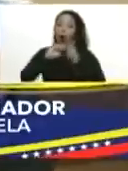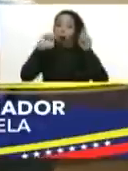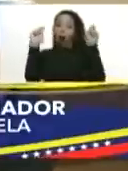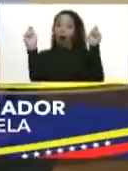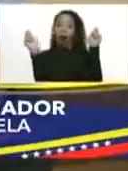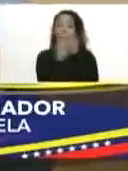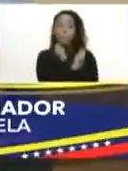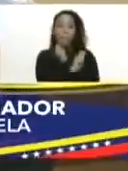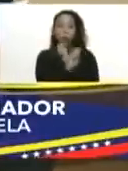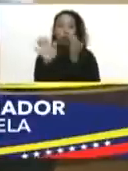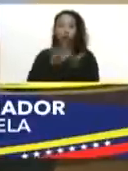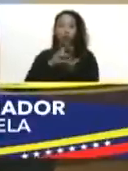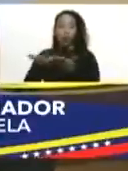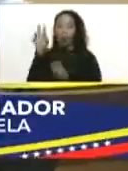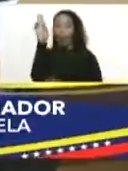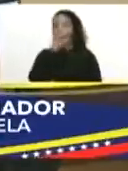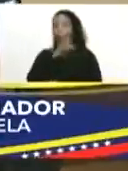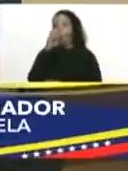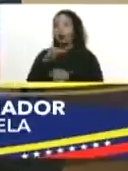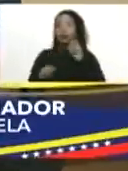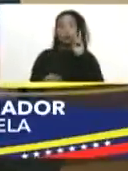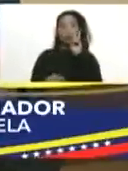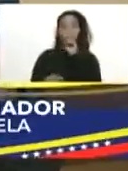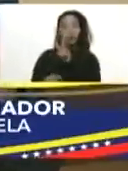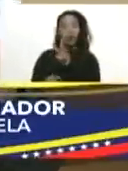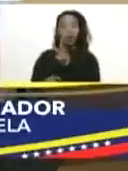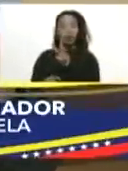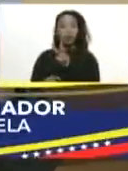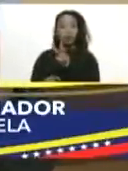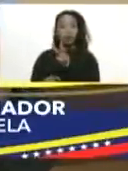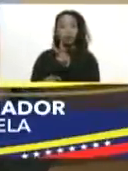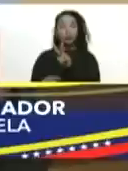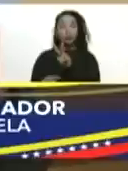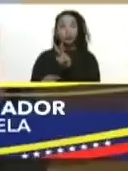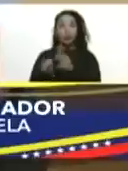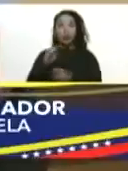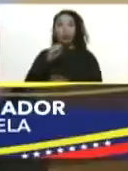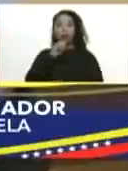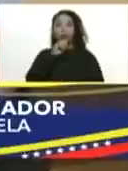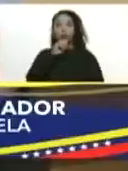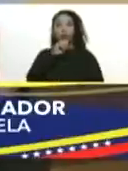trascendentales nunca vistos en una centuria,